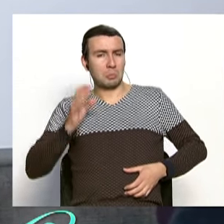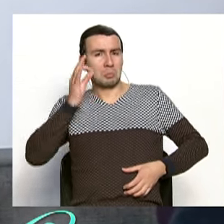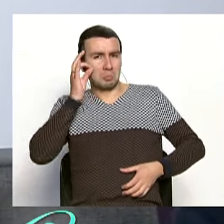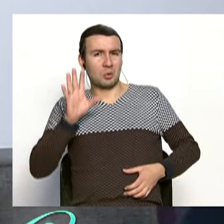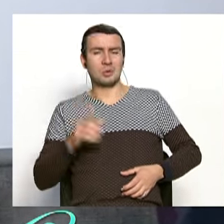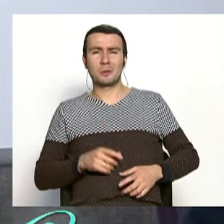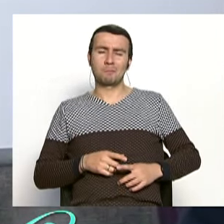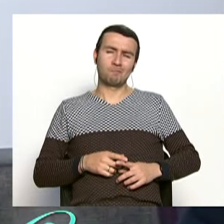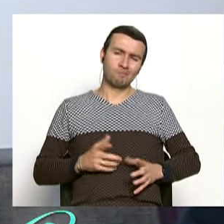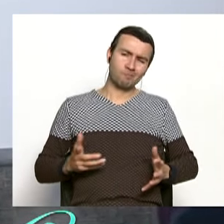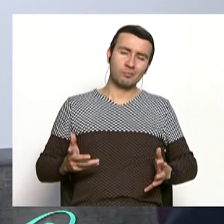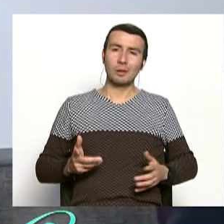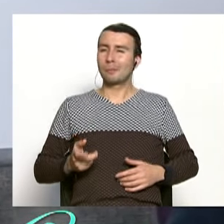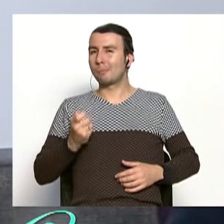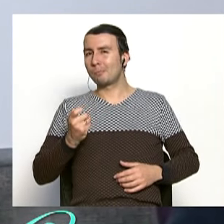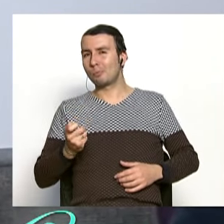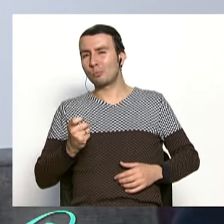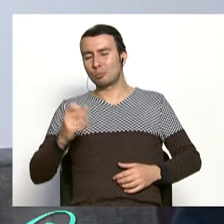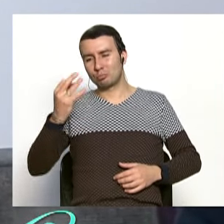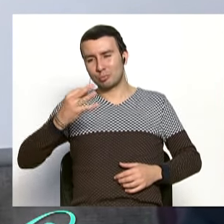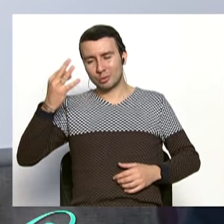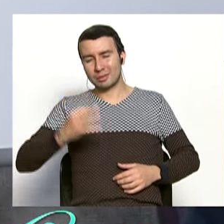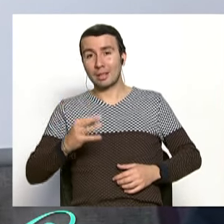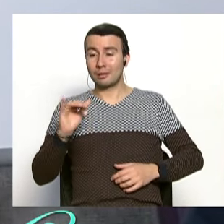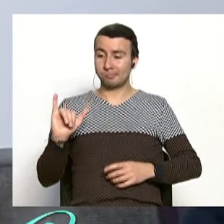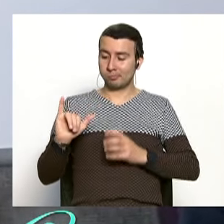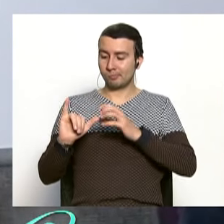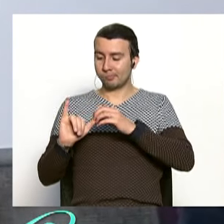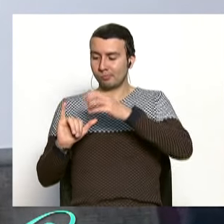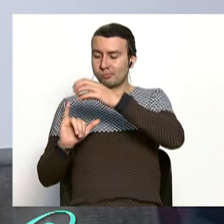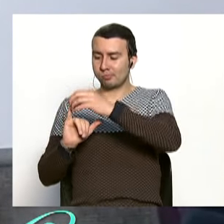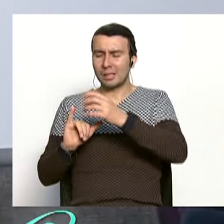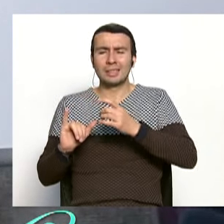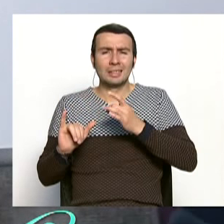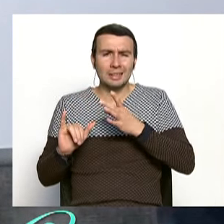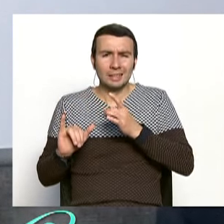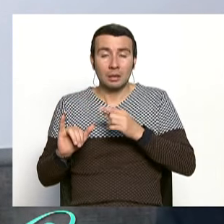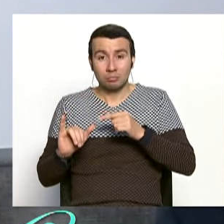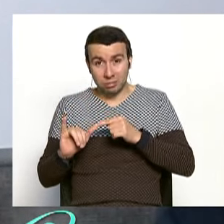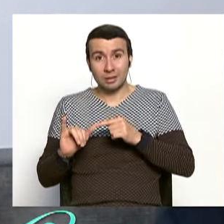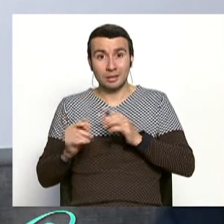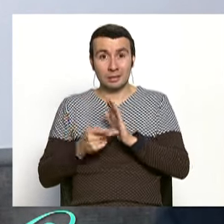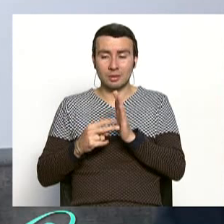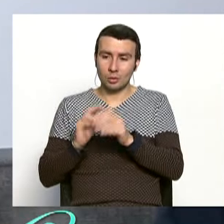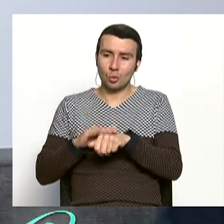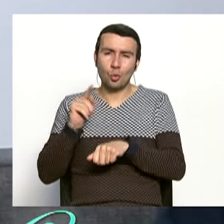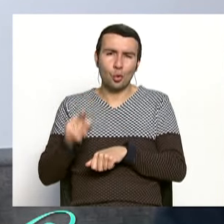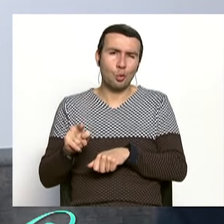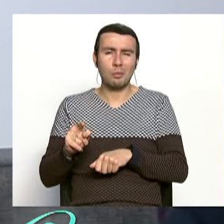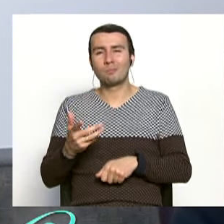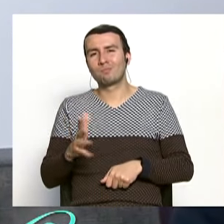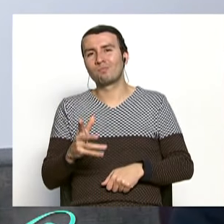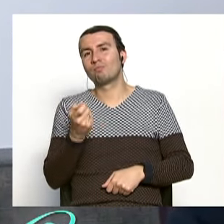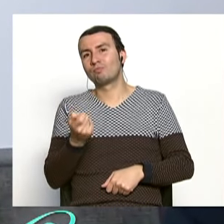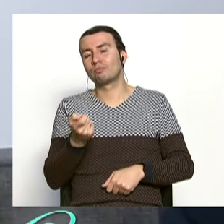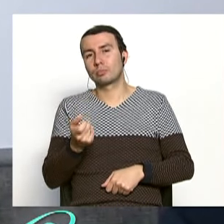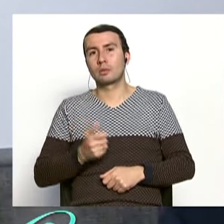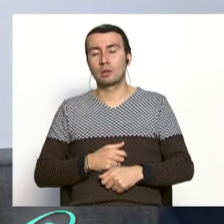de que las enfermedades que se derivan de los ovarios se presenten como dolor muy bajo en la pelvis o en el abdomen y